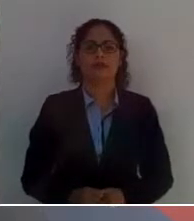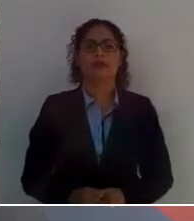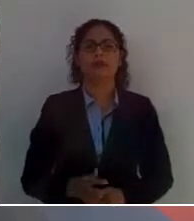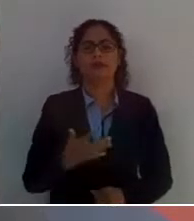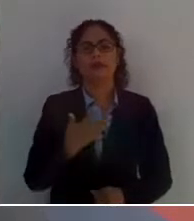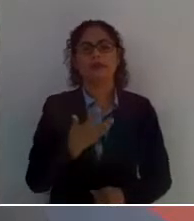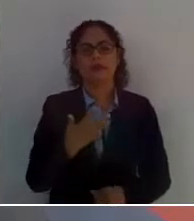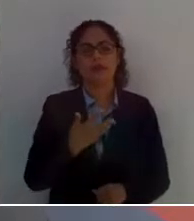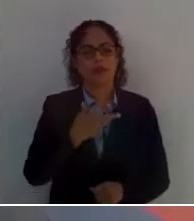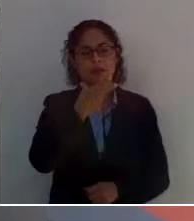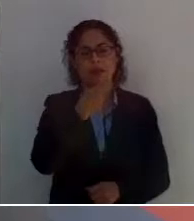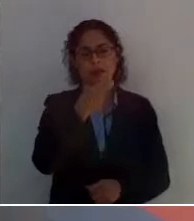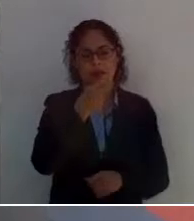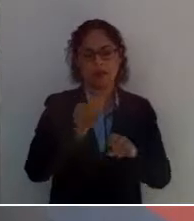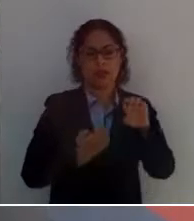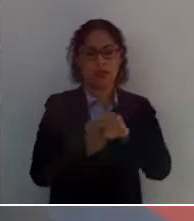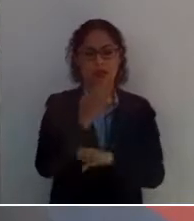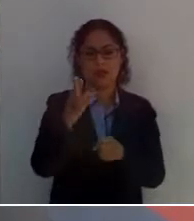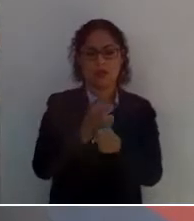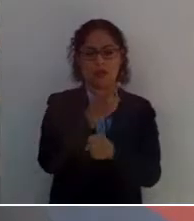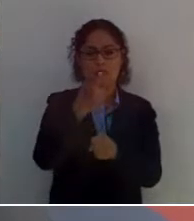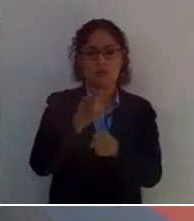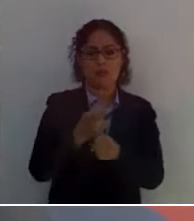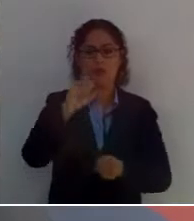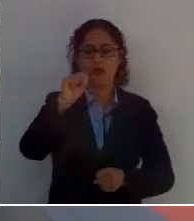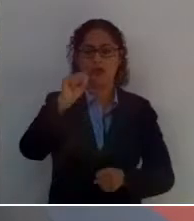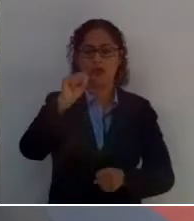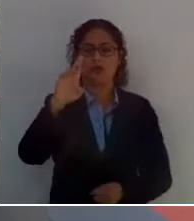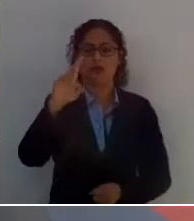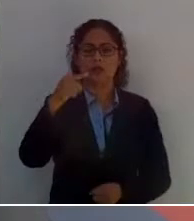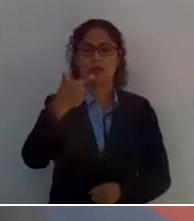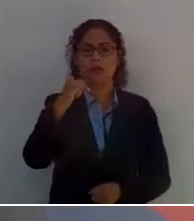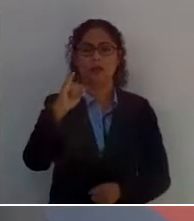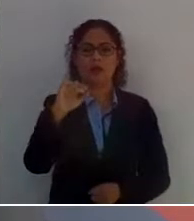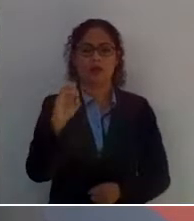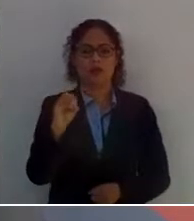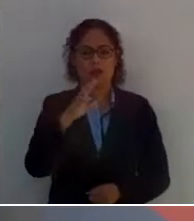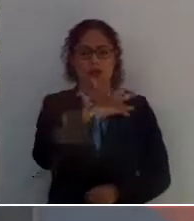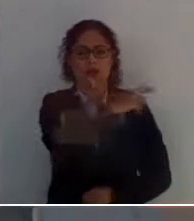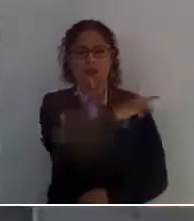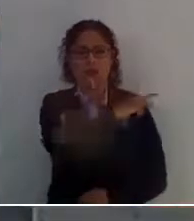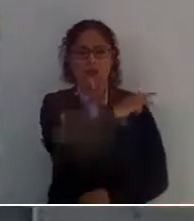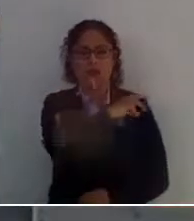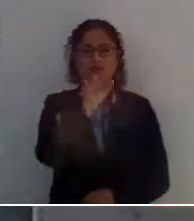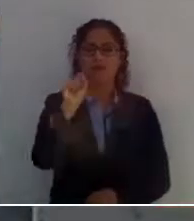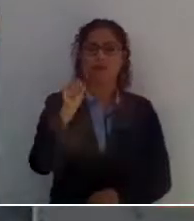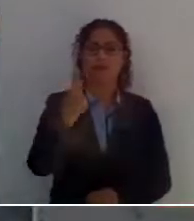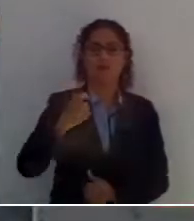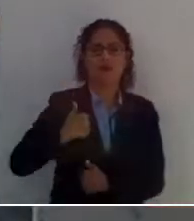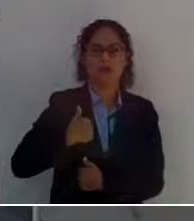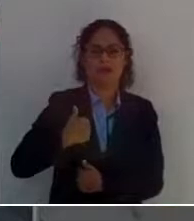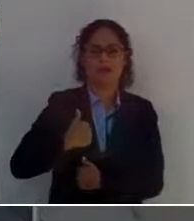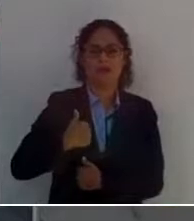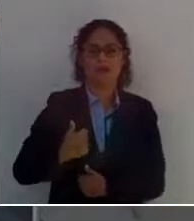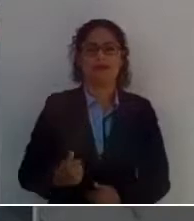General de Brigada, diplomado Estado Mayor, Sergio Armando Barrera Salcedo, comandante de la 21 Zona Militar.